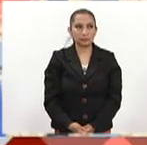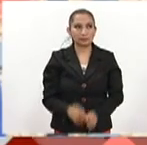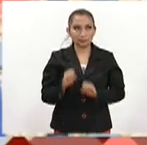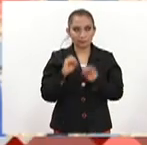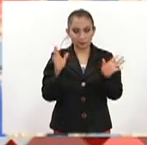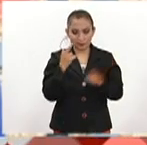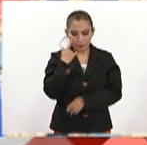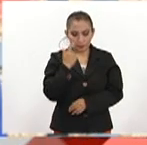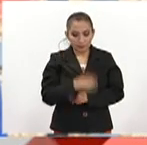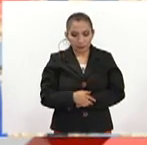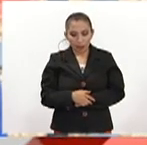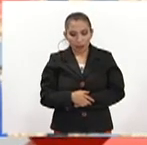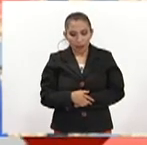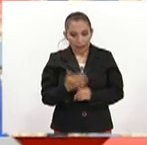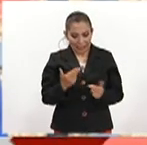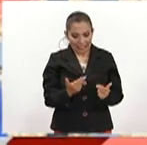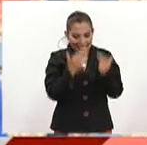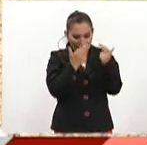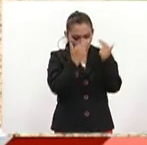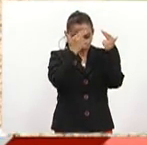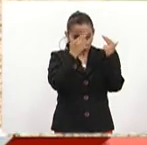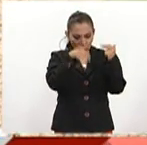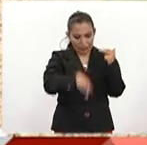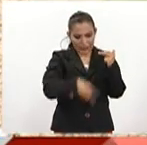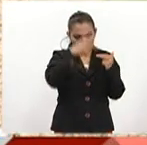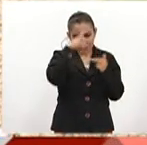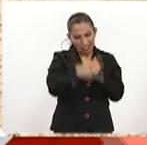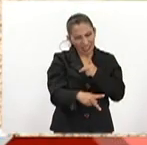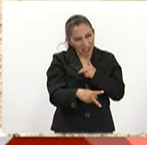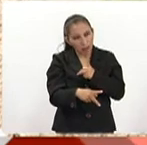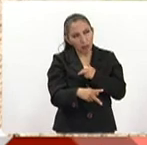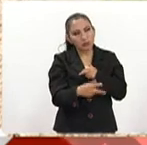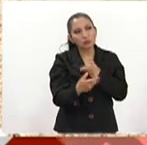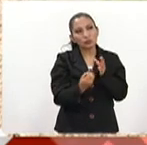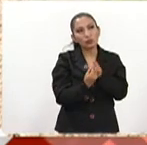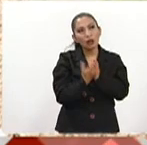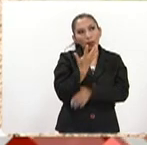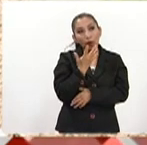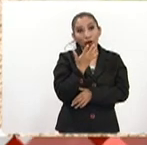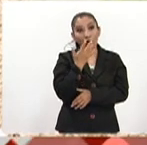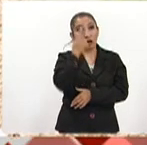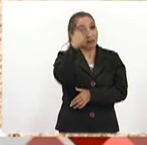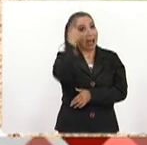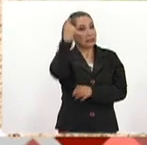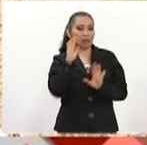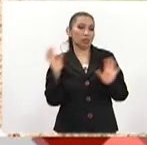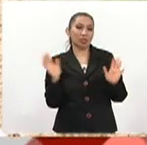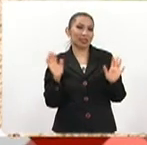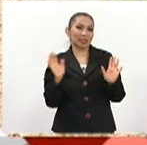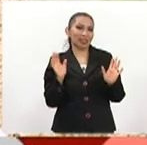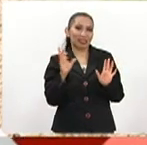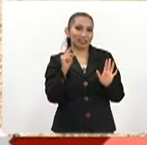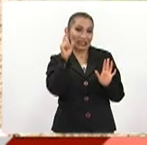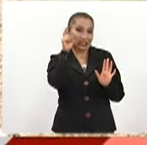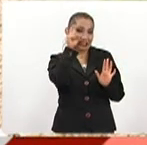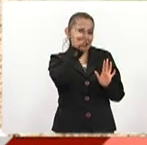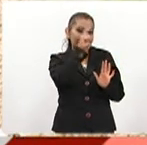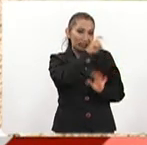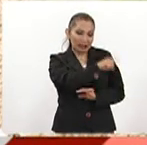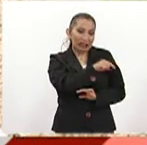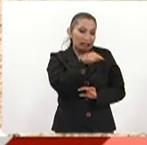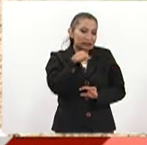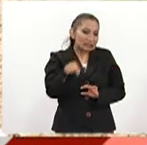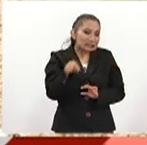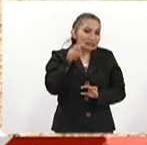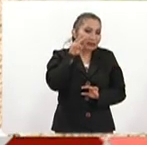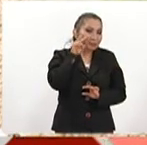Claro. Bueno, emprender en México no es fácil como en otro. O sea, es un